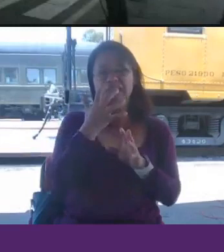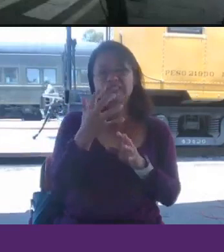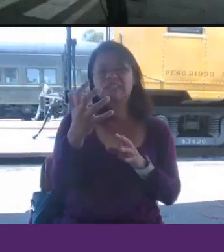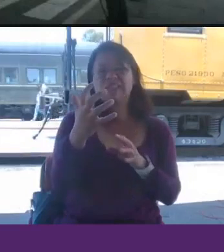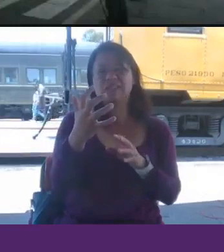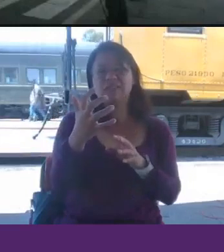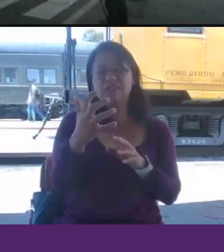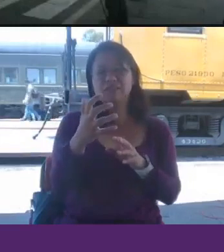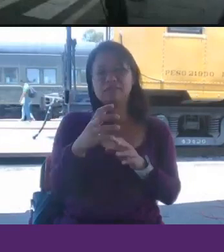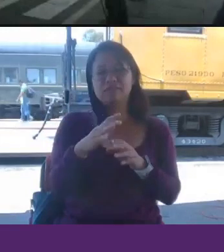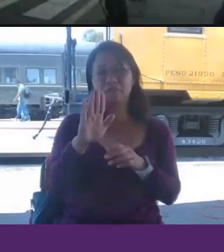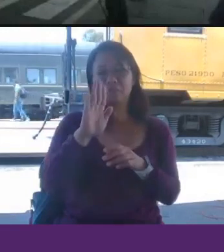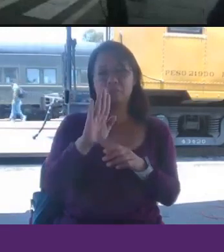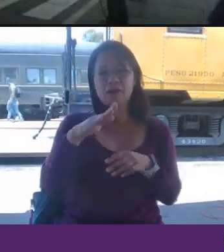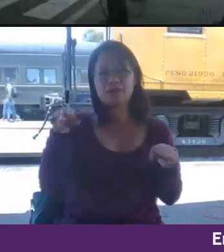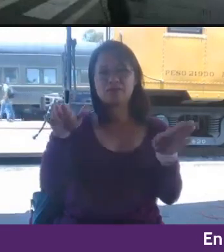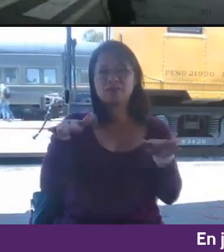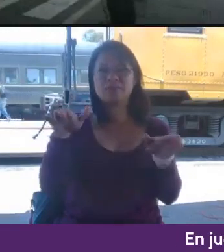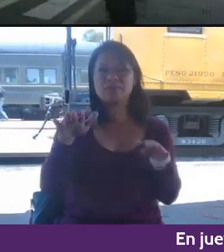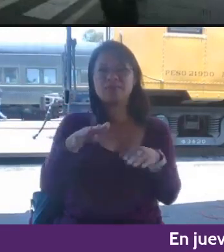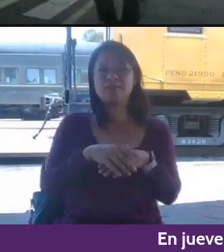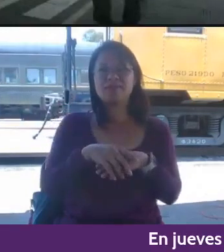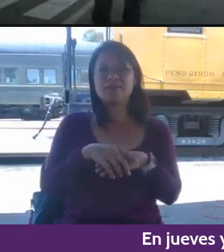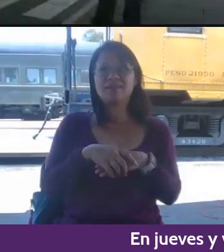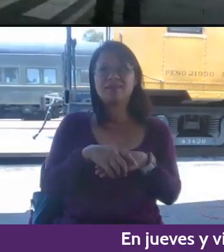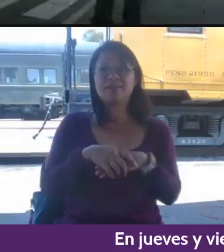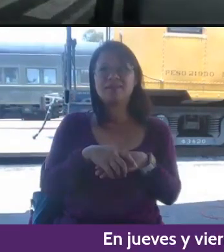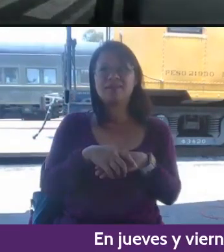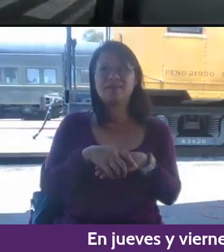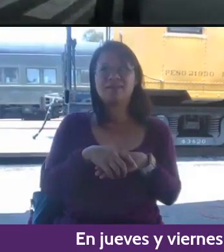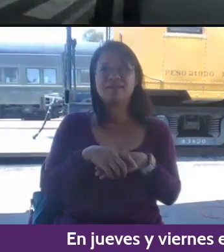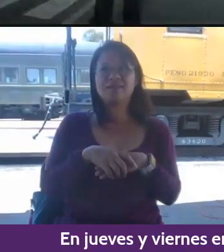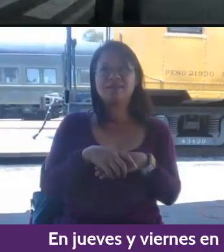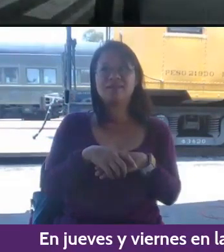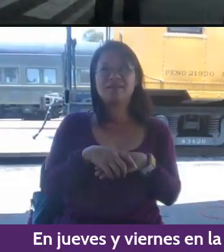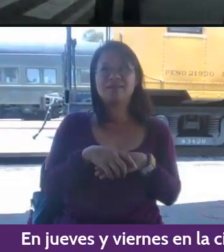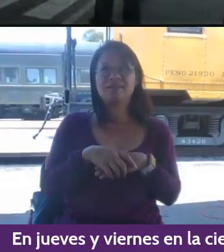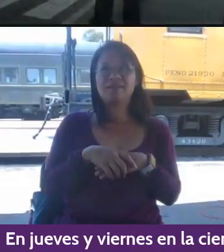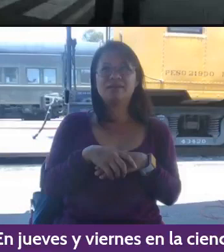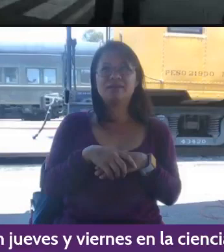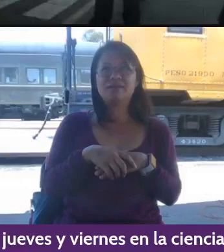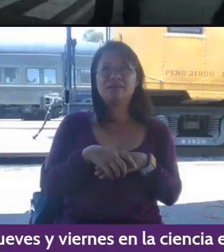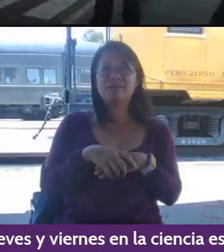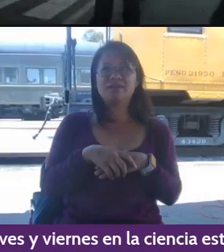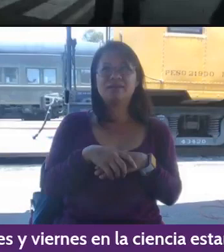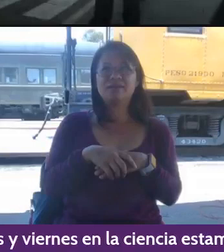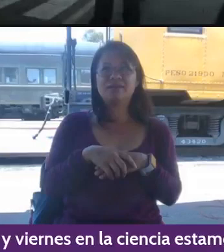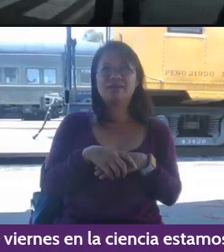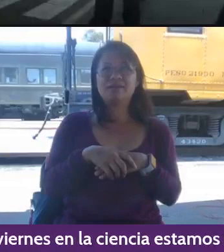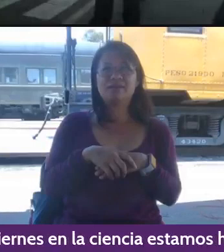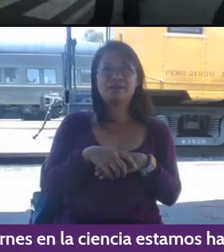Ese es otro. Vean aquí, dice, qué mala, qué me nota. También hace así.